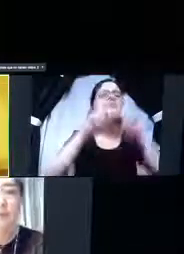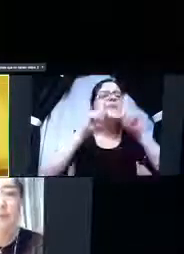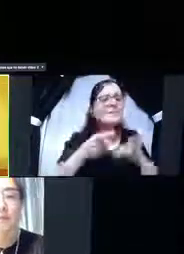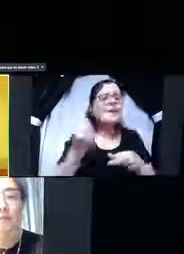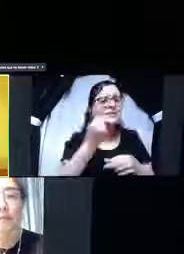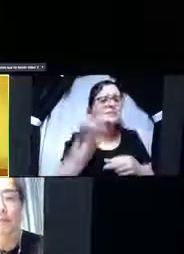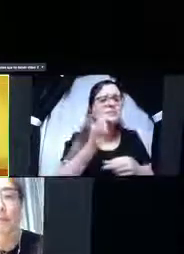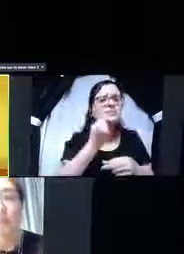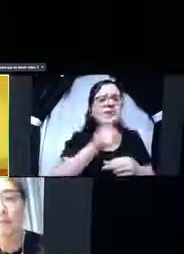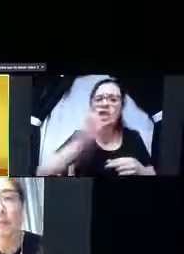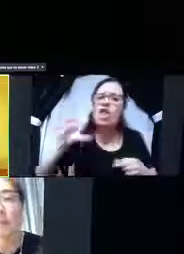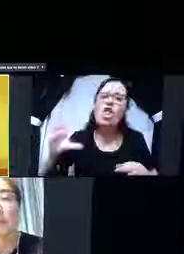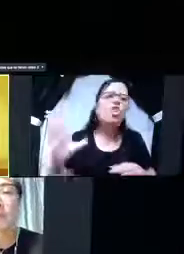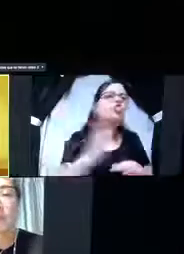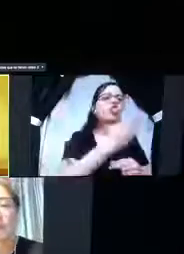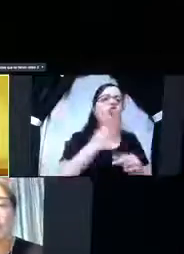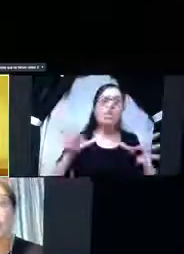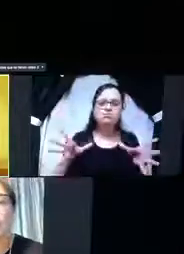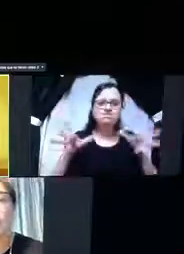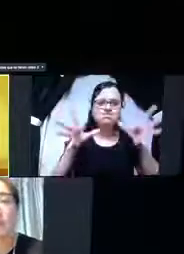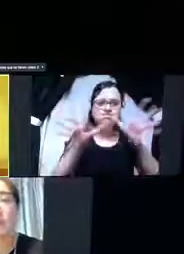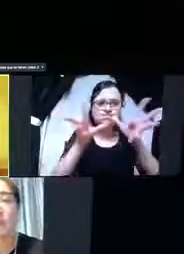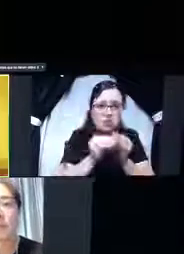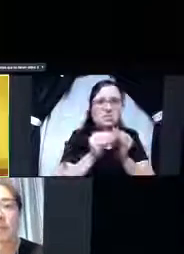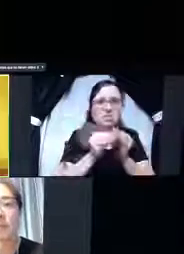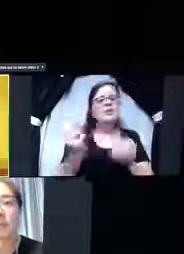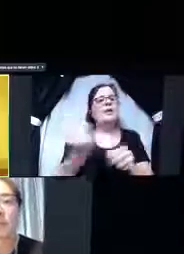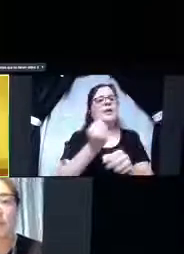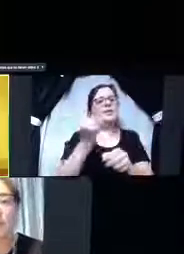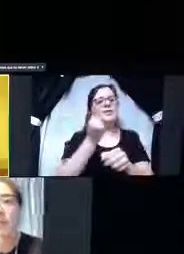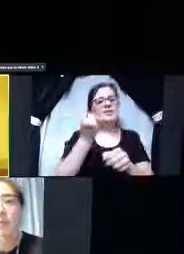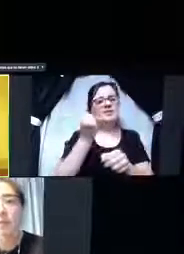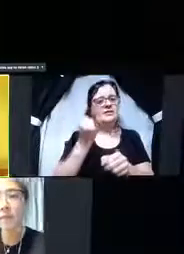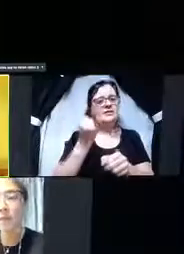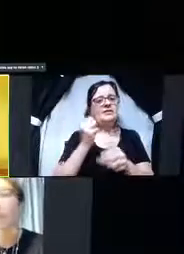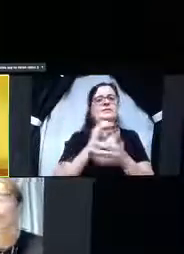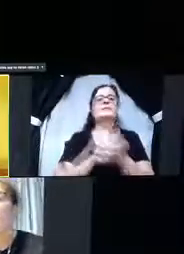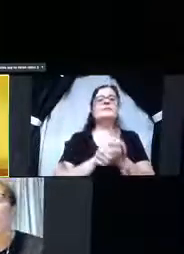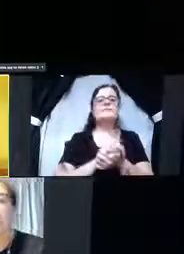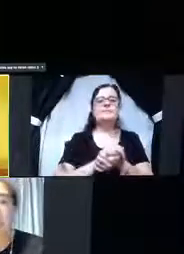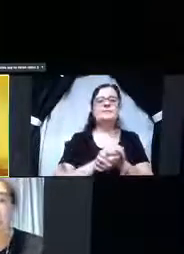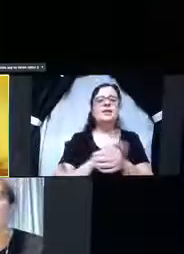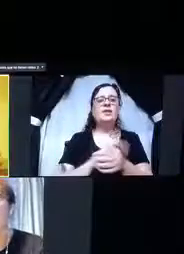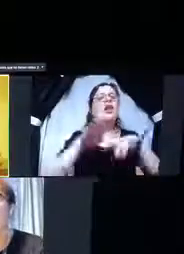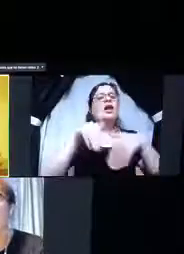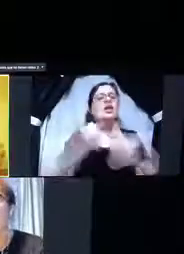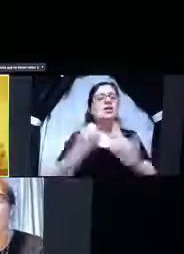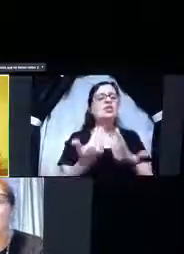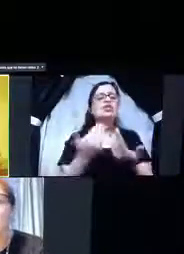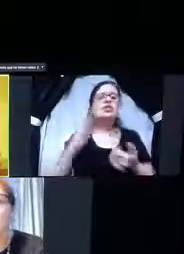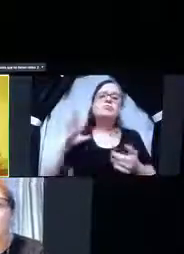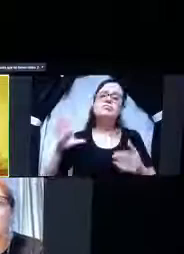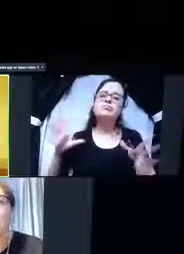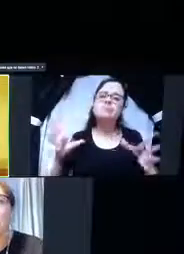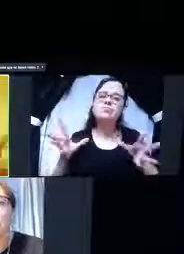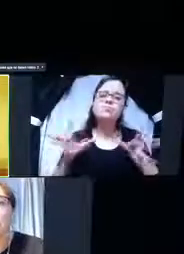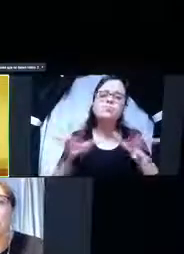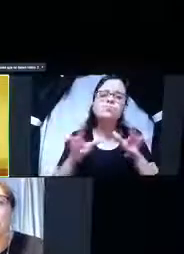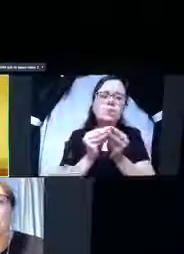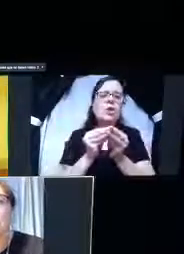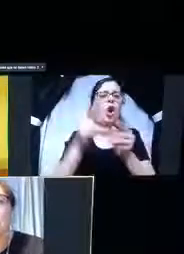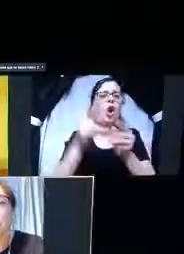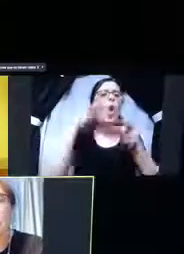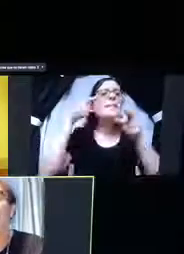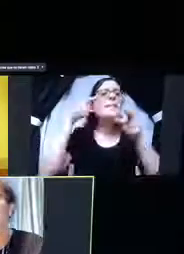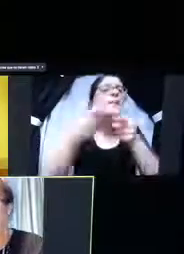logrado y los avances que se han logrado son realmente maravillosos y hay que destacarlos. Totalmente. Entonces, complementar, reunir sabiendo